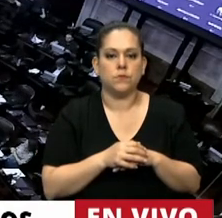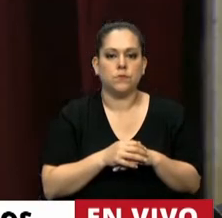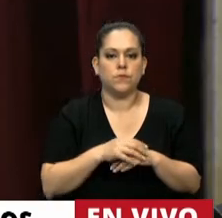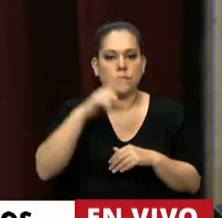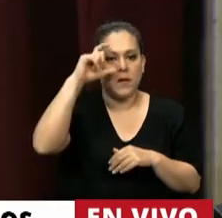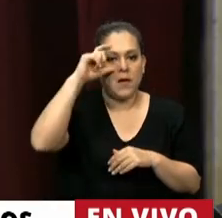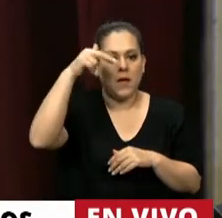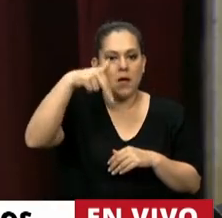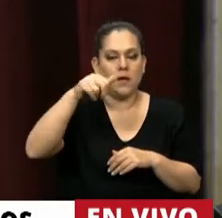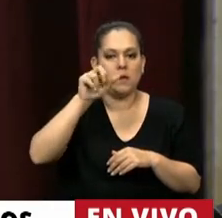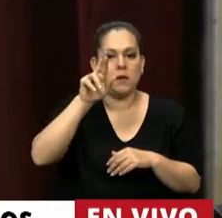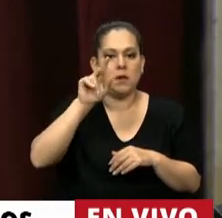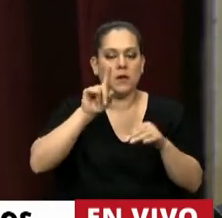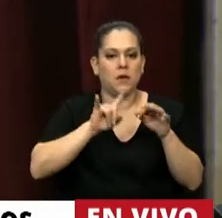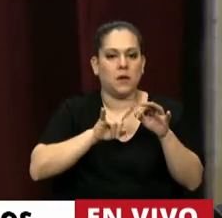Diputado Enríquez.